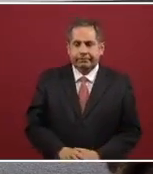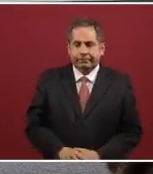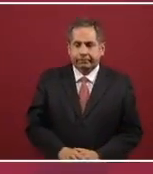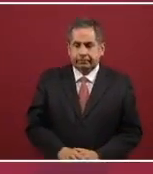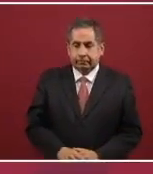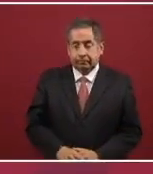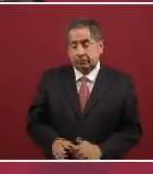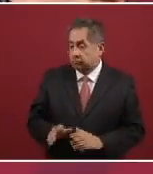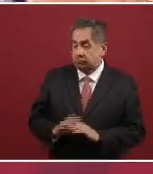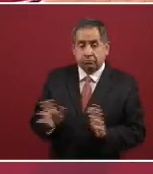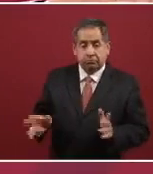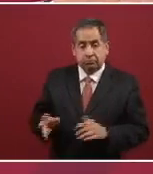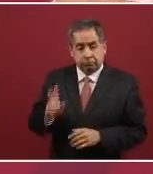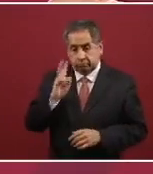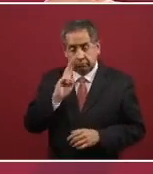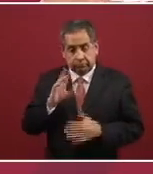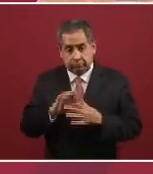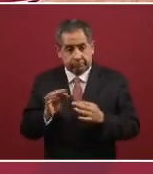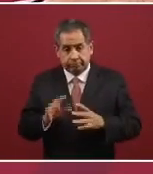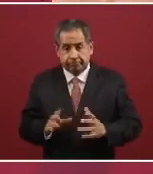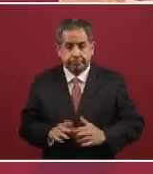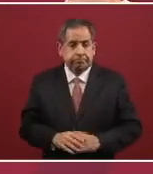Ya, pues